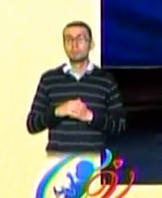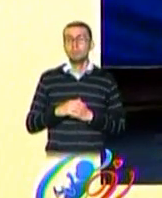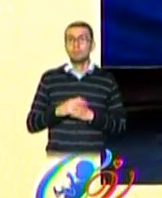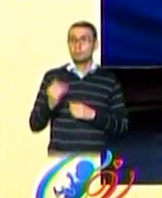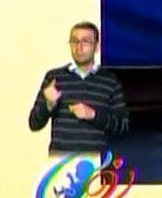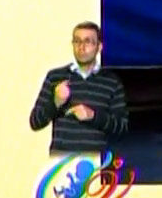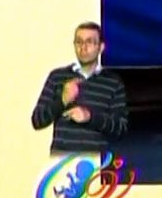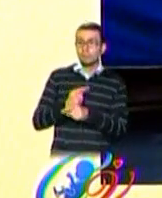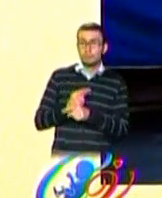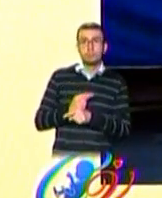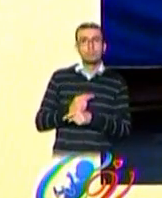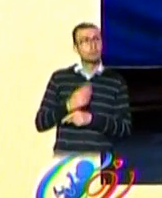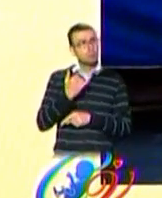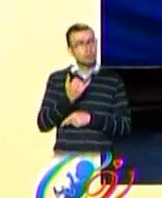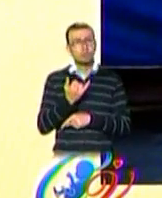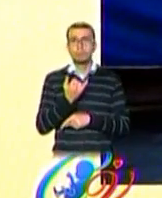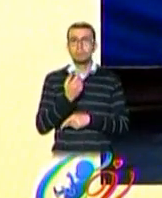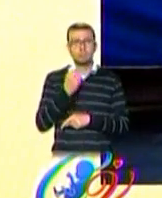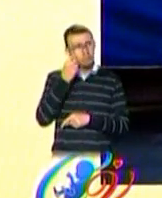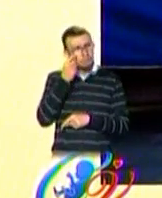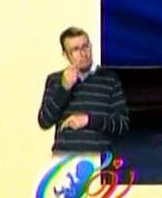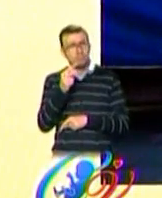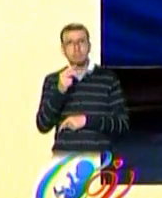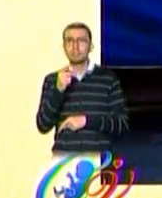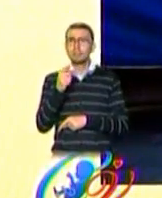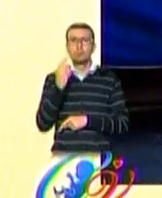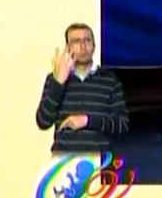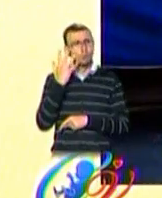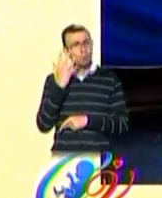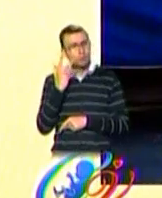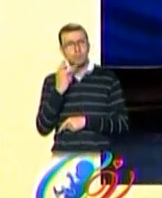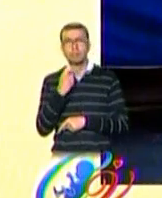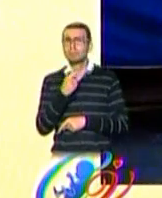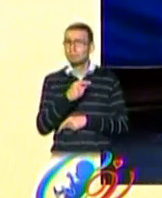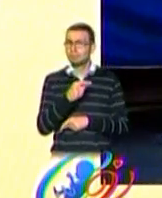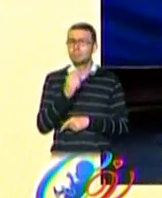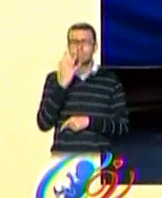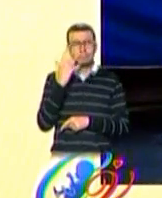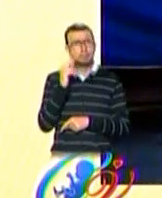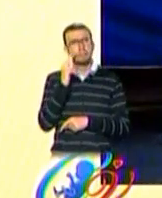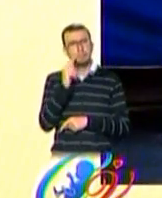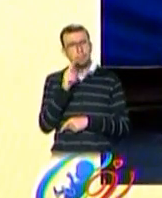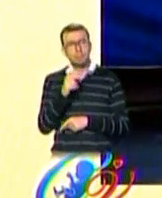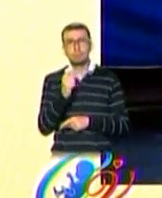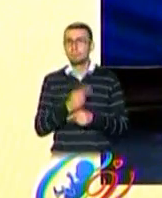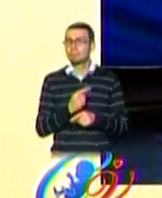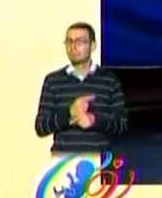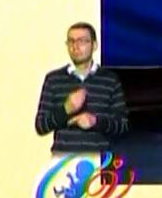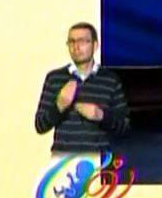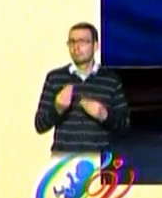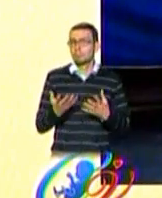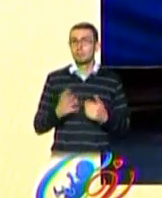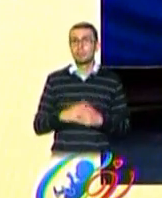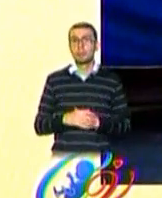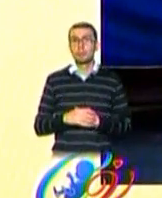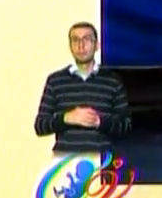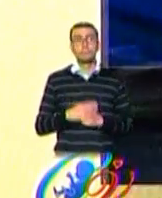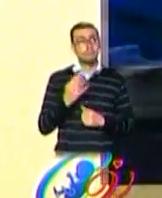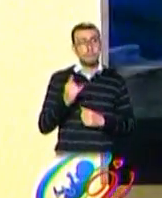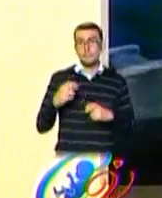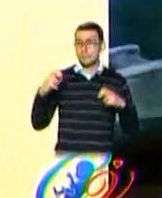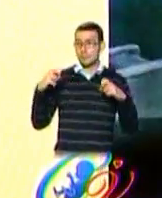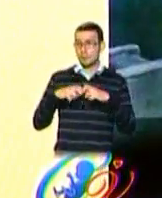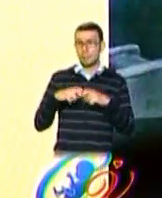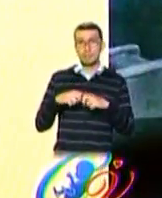chicos. Entonces, a diario son situaciones que nosotros vemos. Ahora, ese cortocircuito,